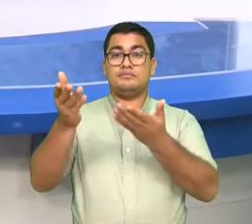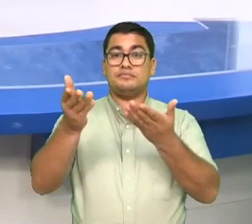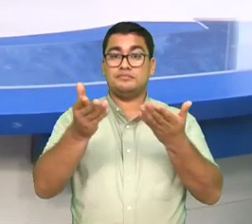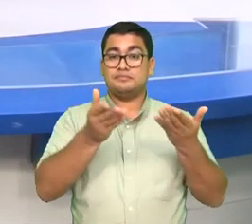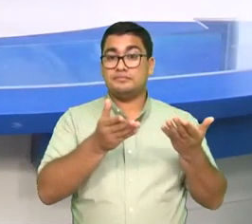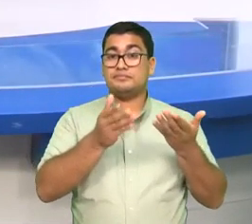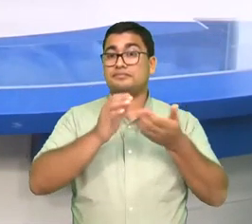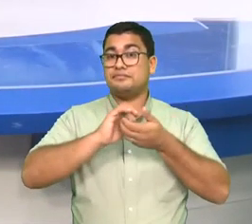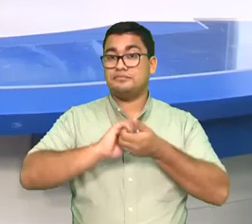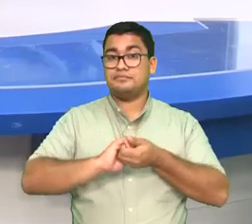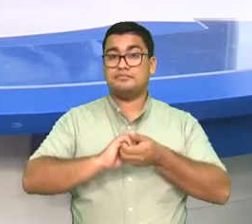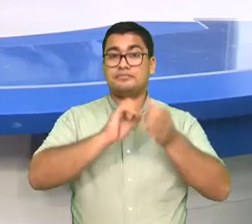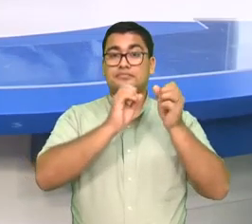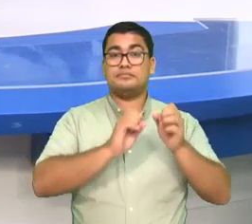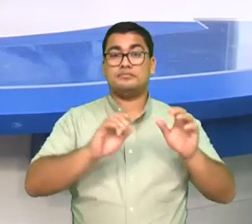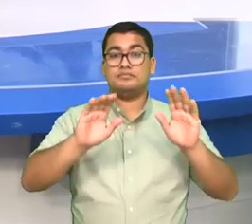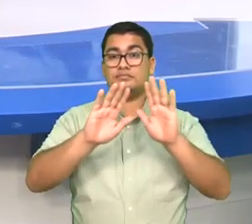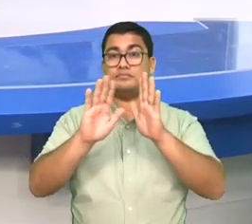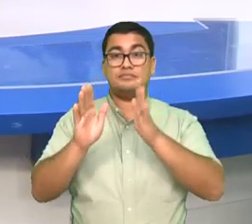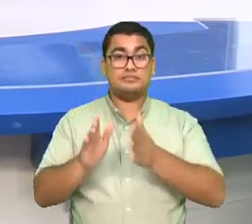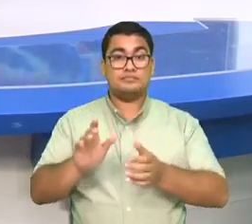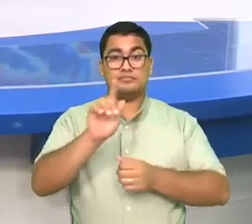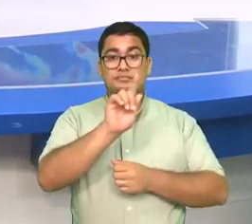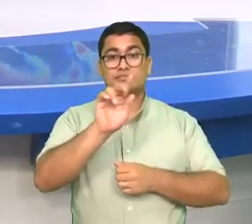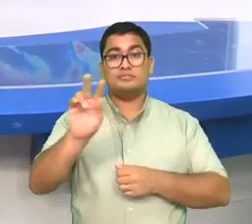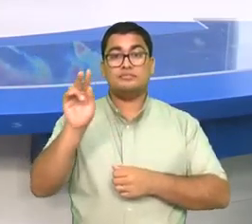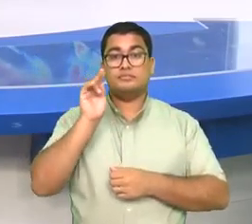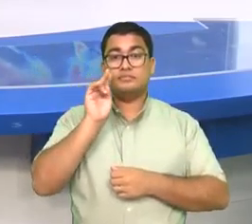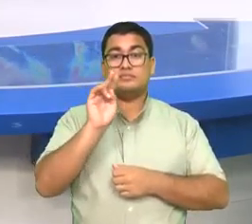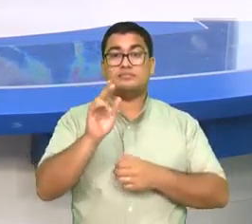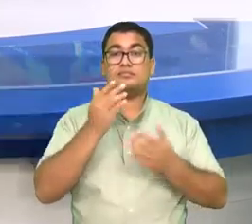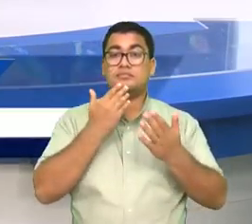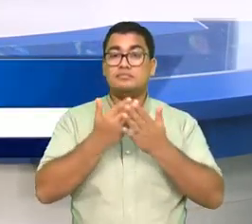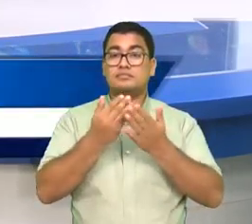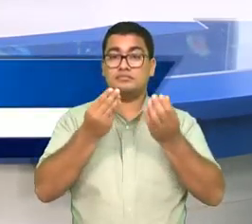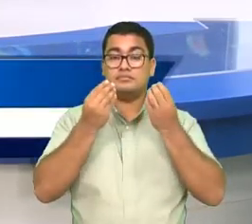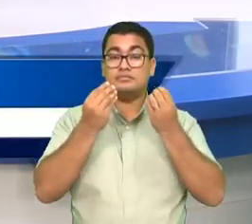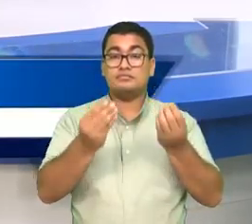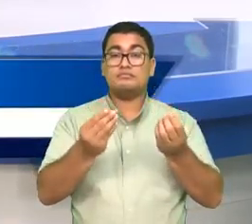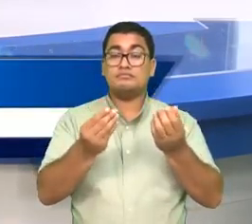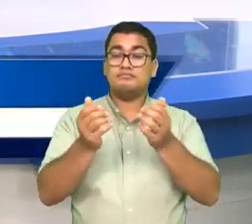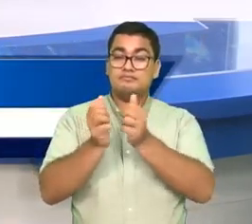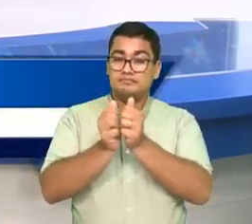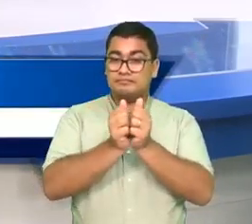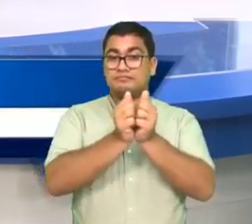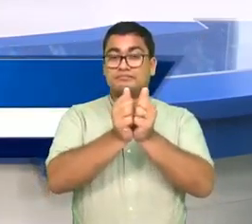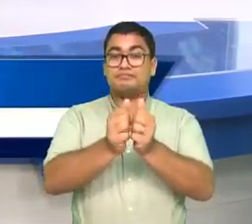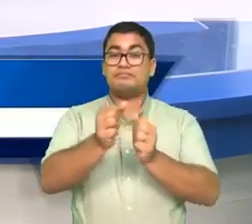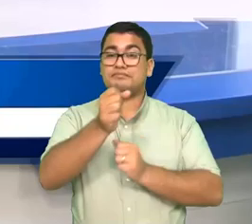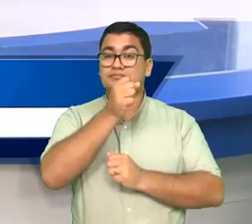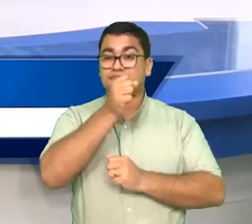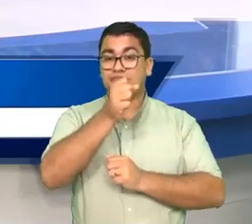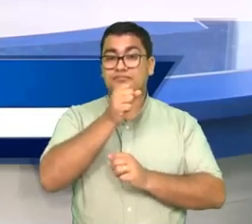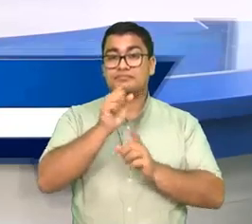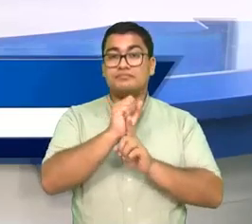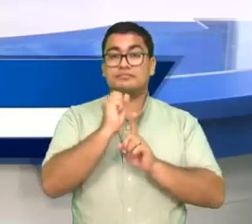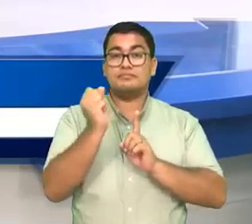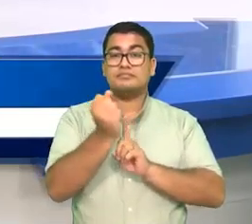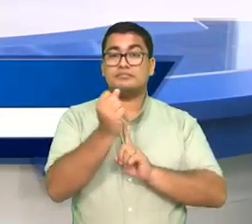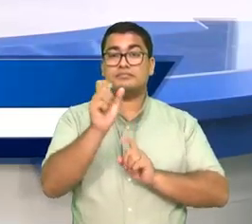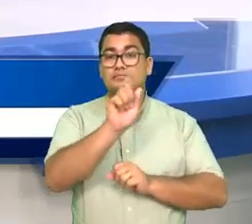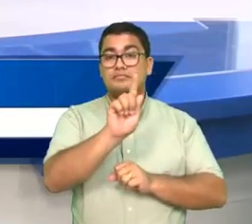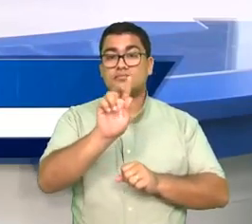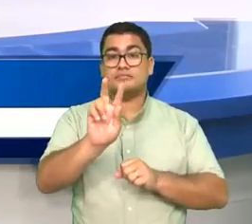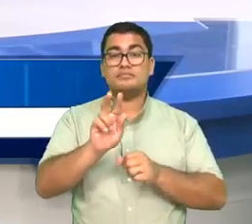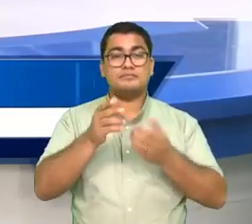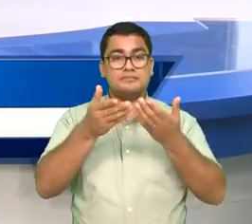Bienvenidos amigos y amigas televidentes, gracias por acompañarnos en esta nueva jornada informativa de Noticias Asamblea TV. De